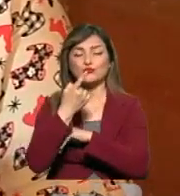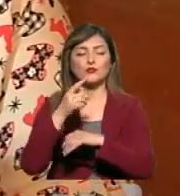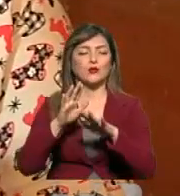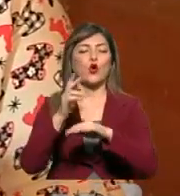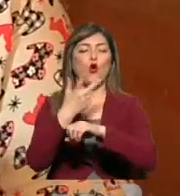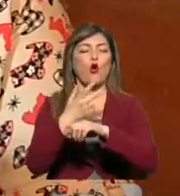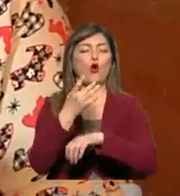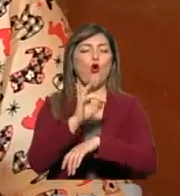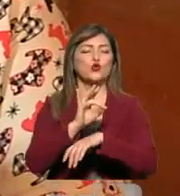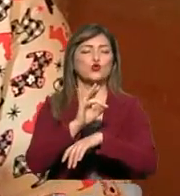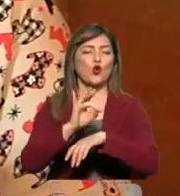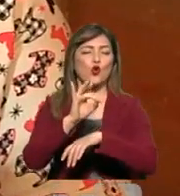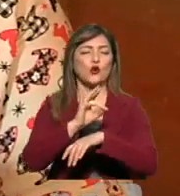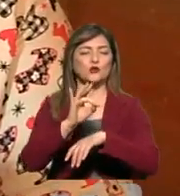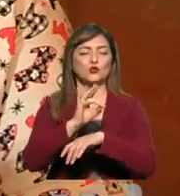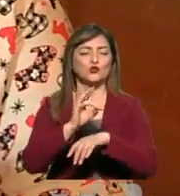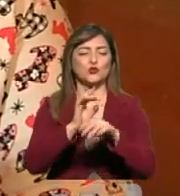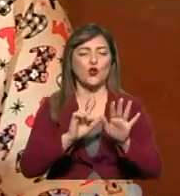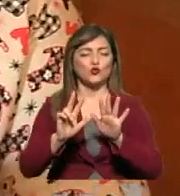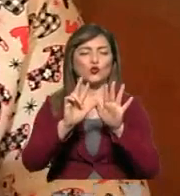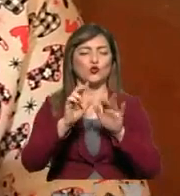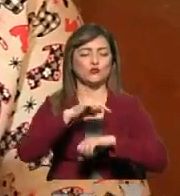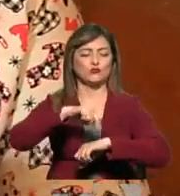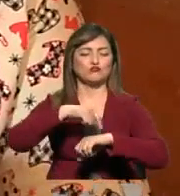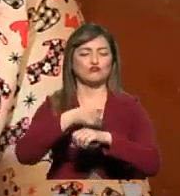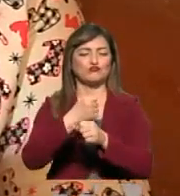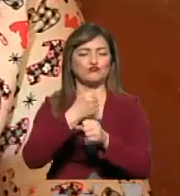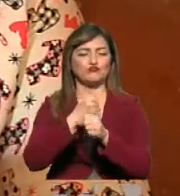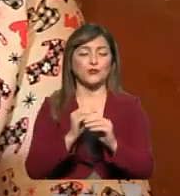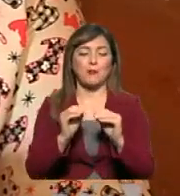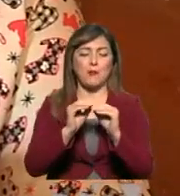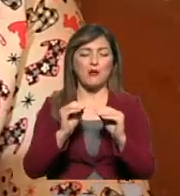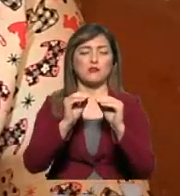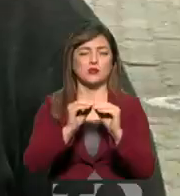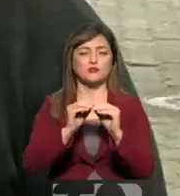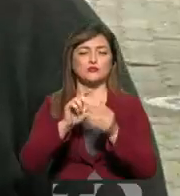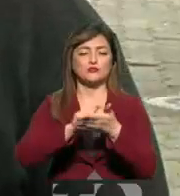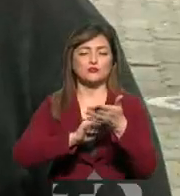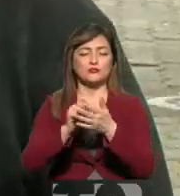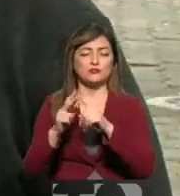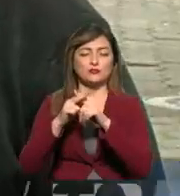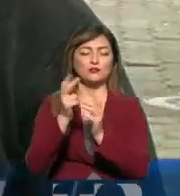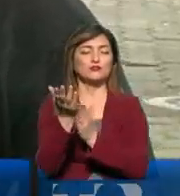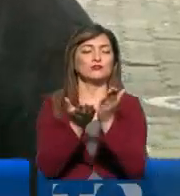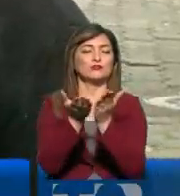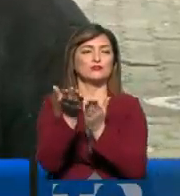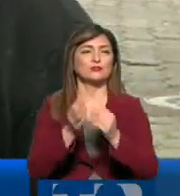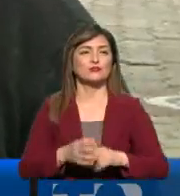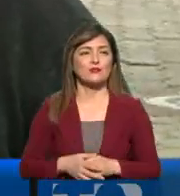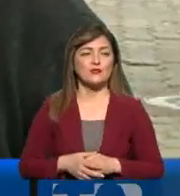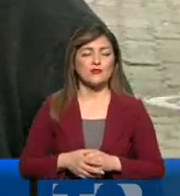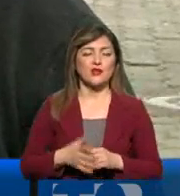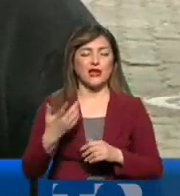8 horas laborables, ¿no? A veces hasta más, pero aún así nuestro contrato es por prestación de servicios. Y lo que se nos hace tan